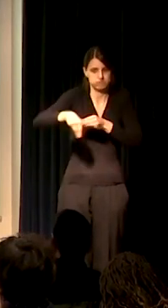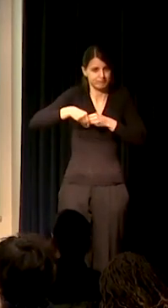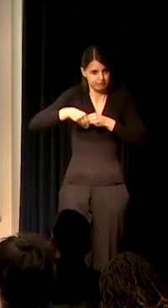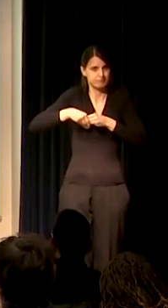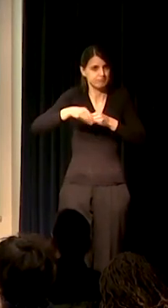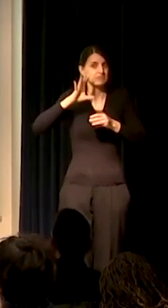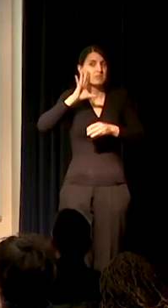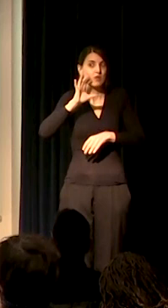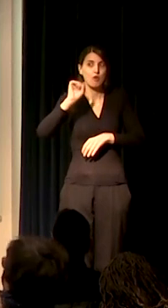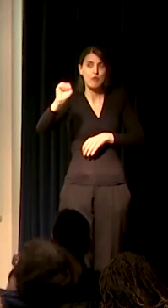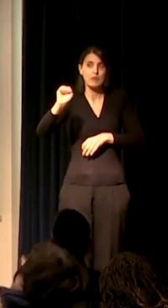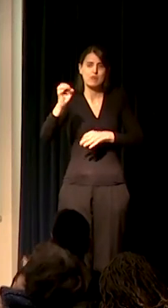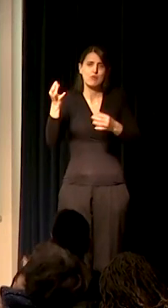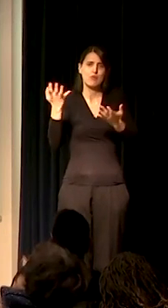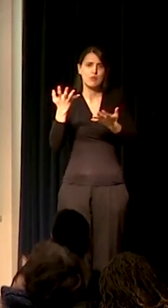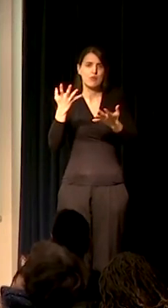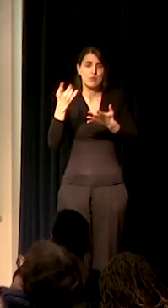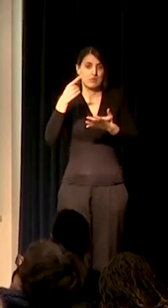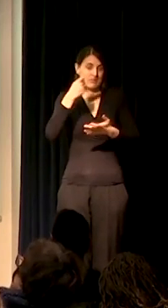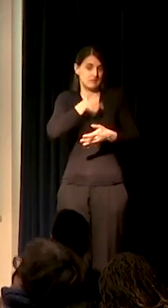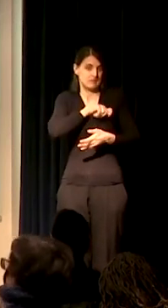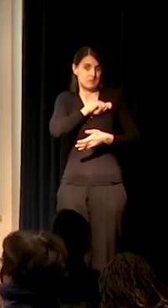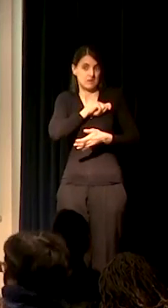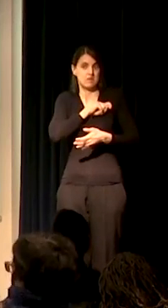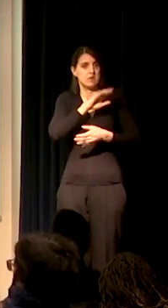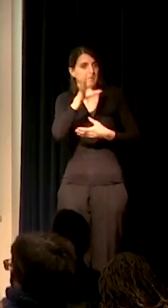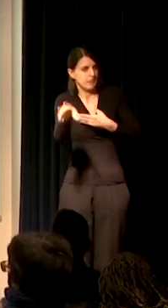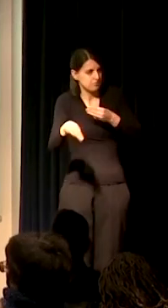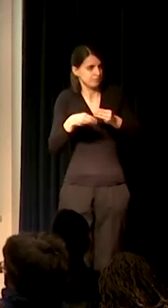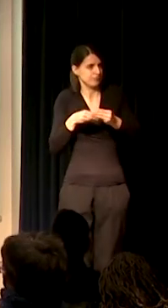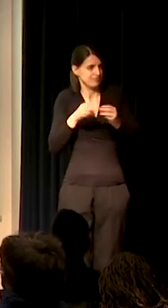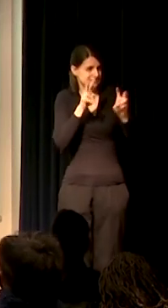desde el Gobierno, cómo el Gobierno del Estado español lo ha podido retomar.